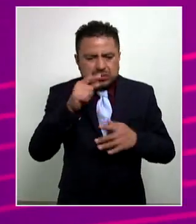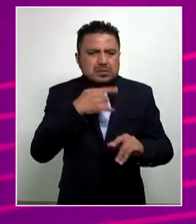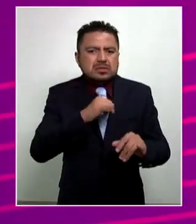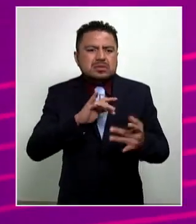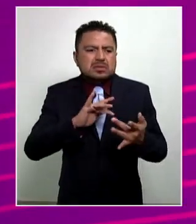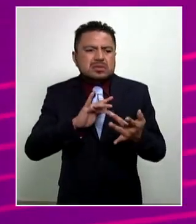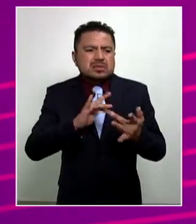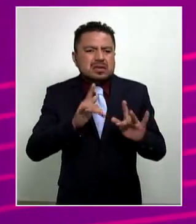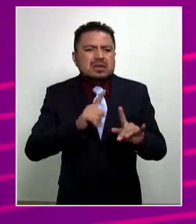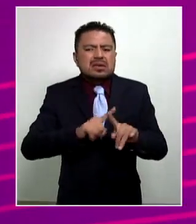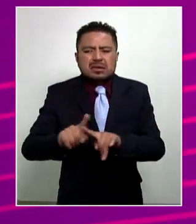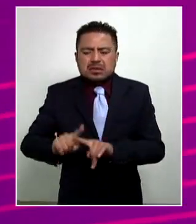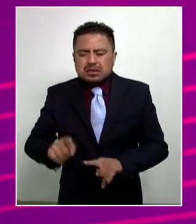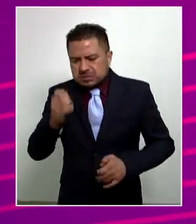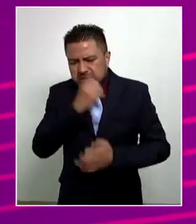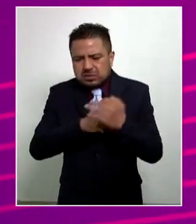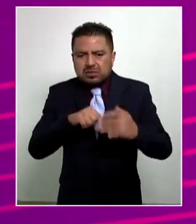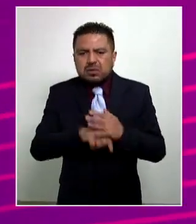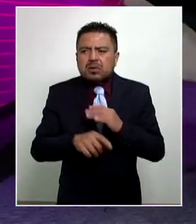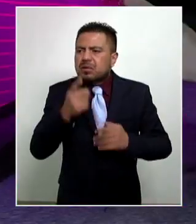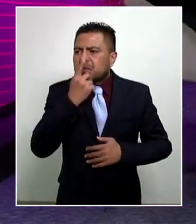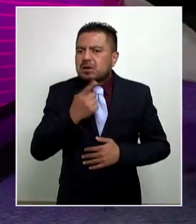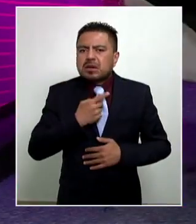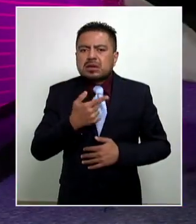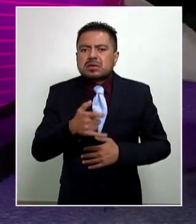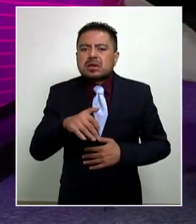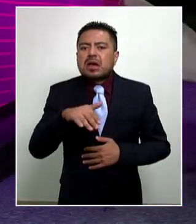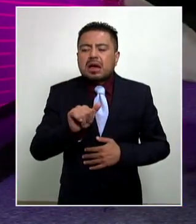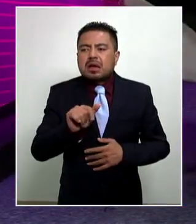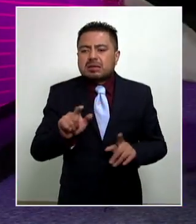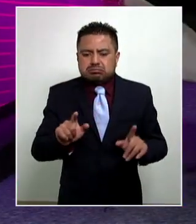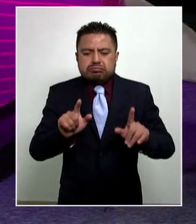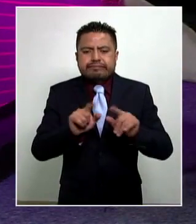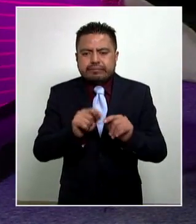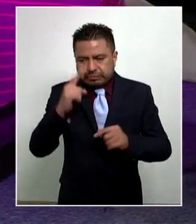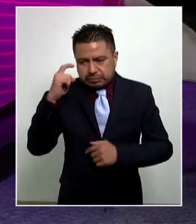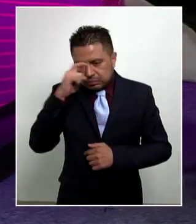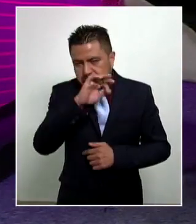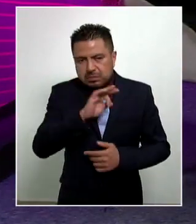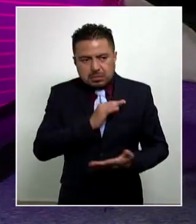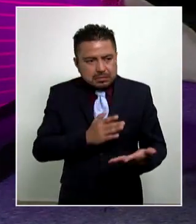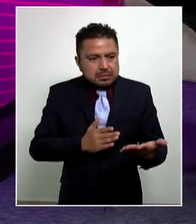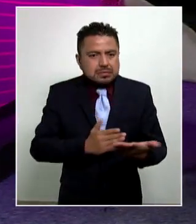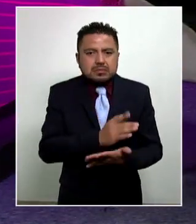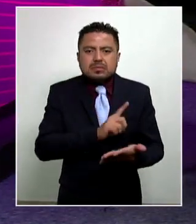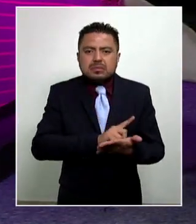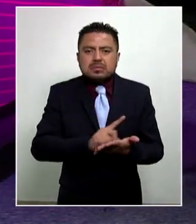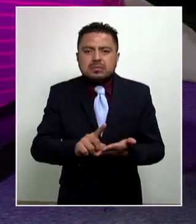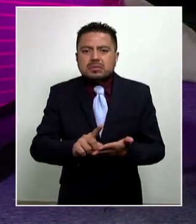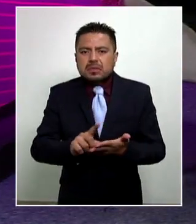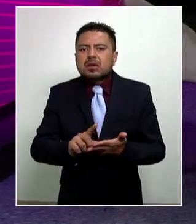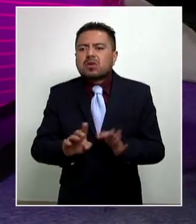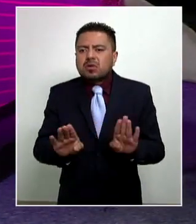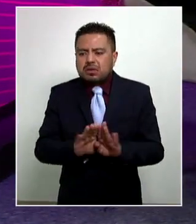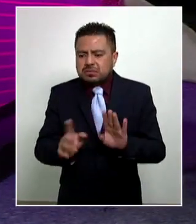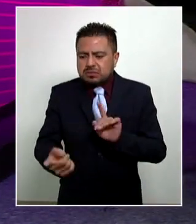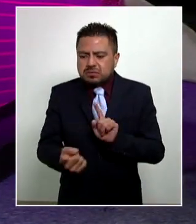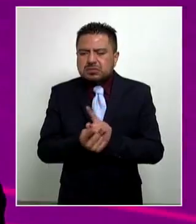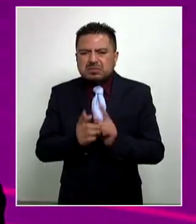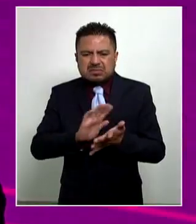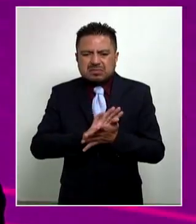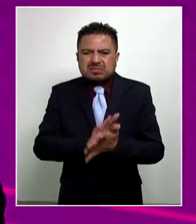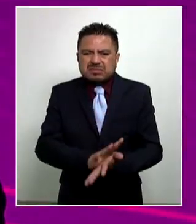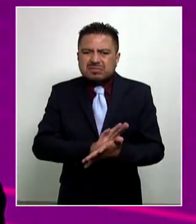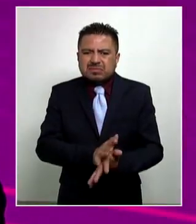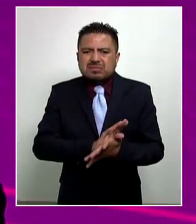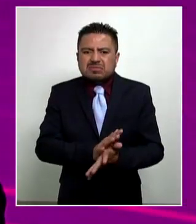en los análisis. Lo que nos cuenta Gina es muy concreto, la dificultad en el acceso a un derecho, el trato diferenciado